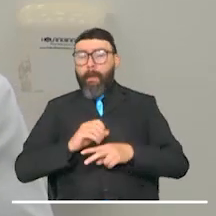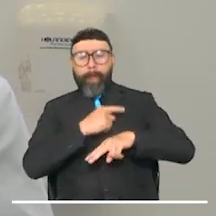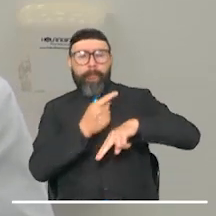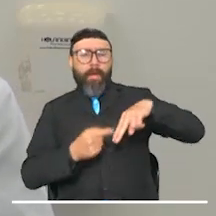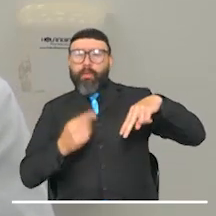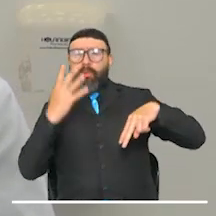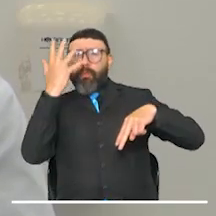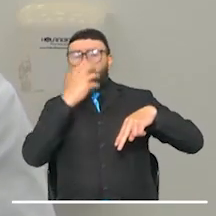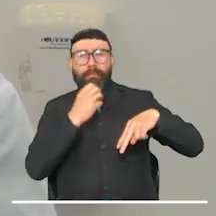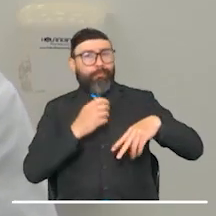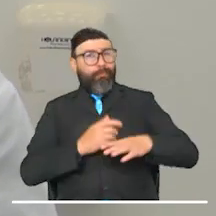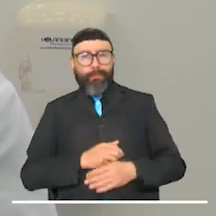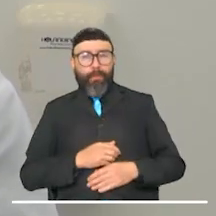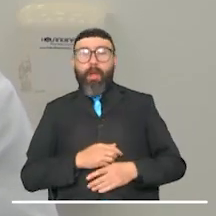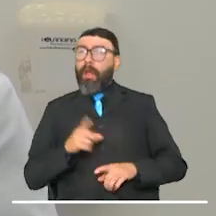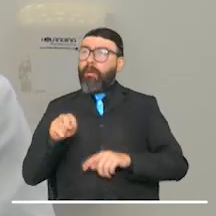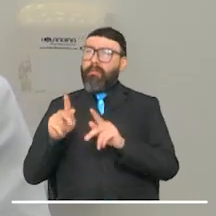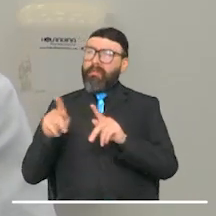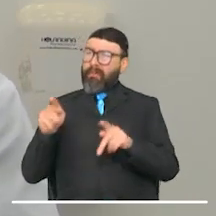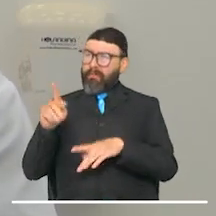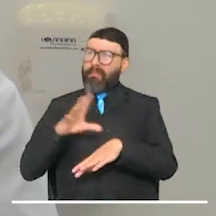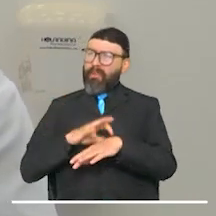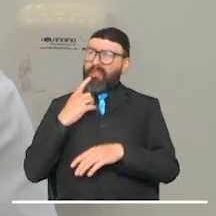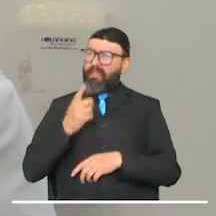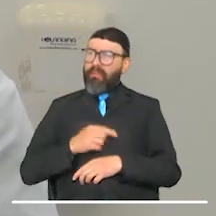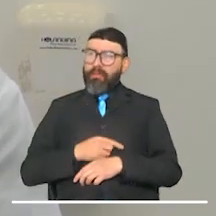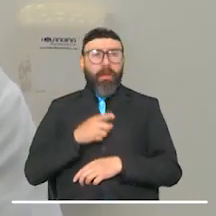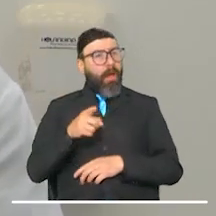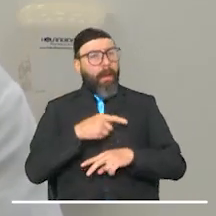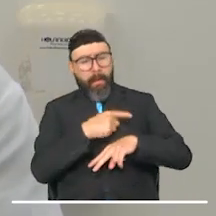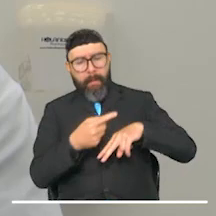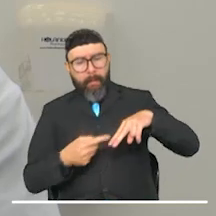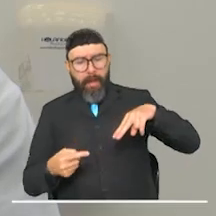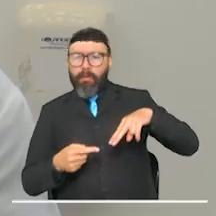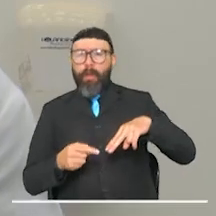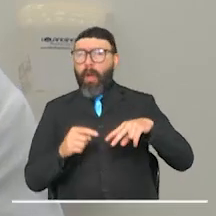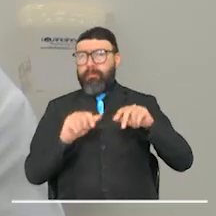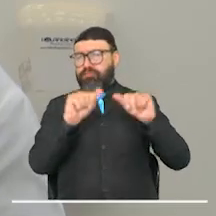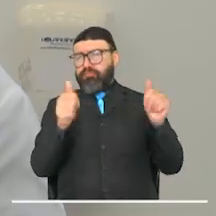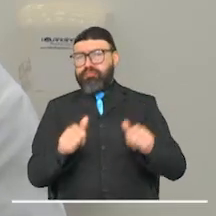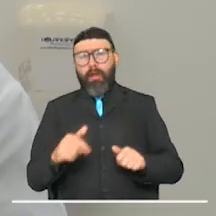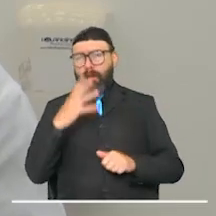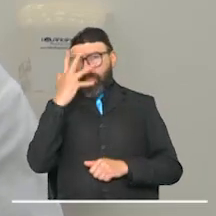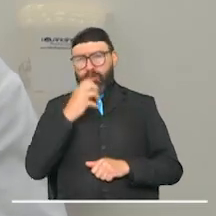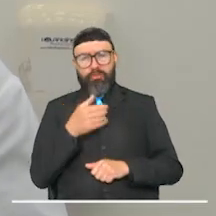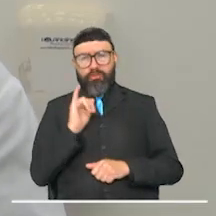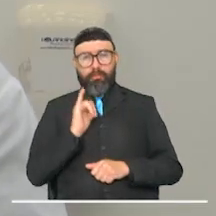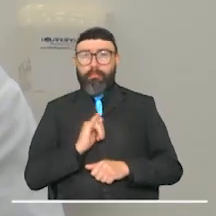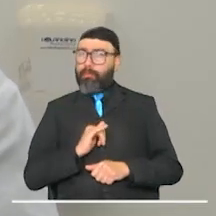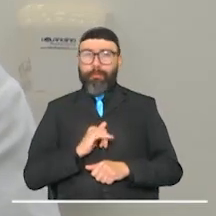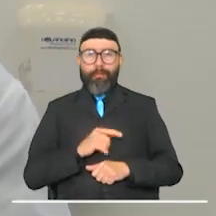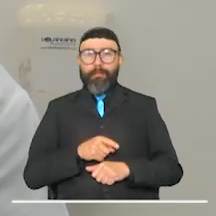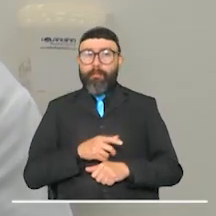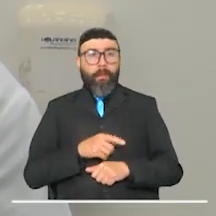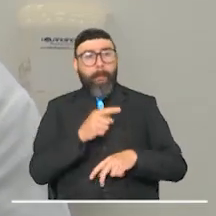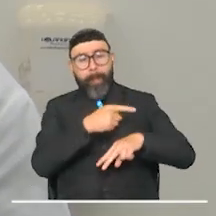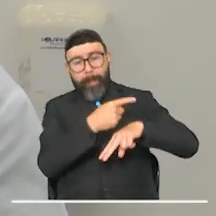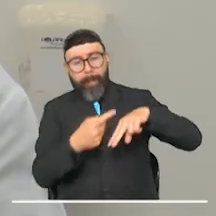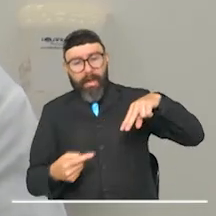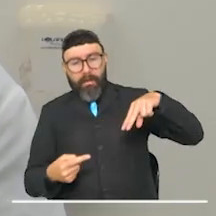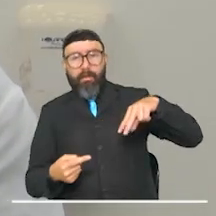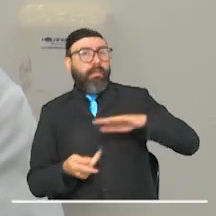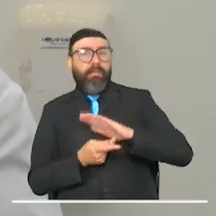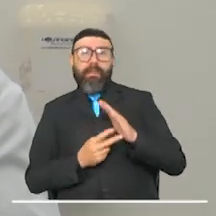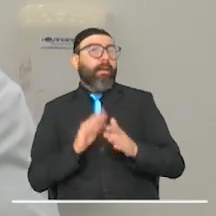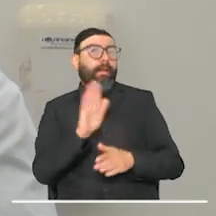sé por qué en ocasiones médicos usan ese término No eso son varices estéticas no eso no existe Es decir varices es una enfermedad